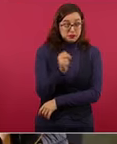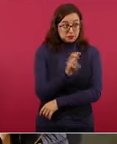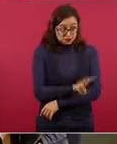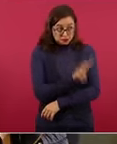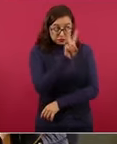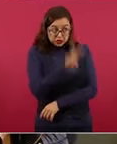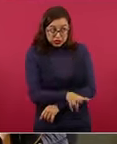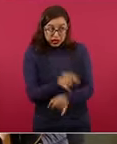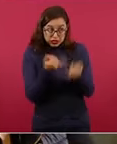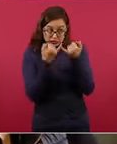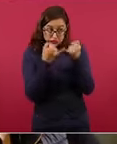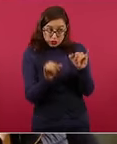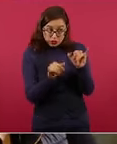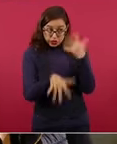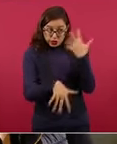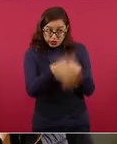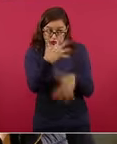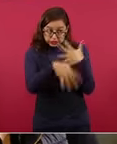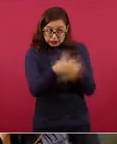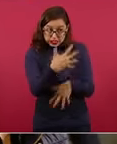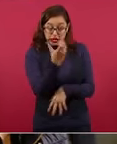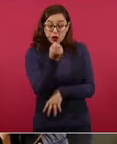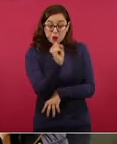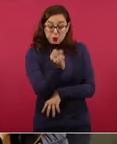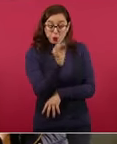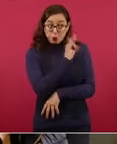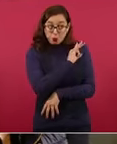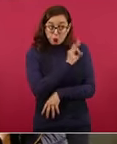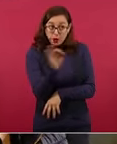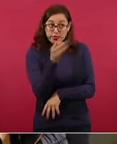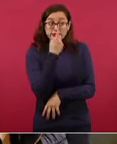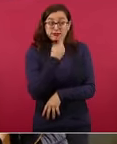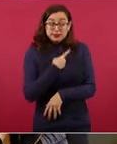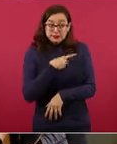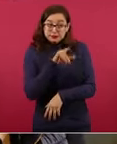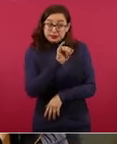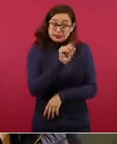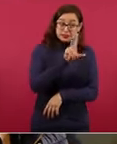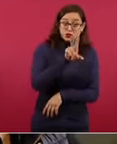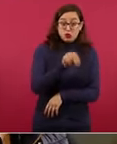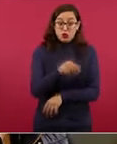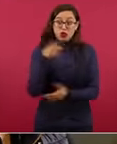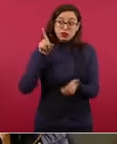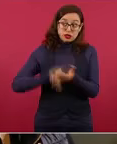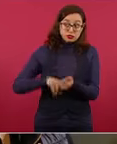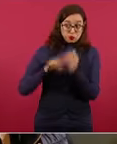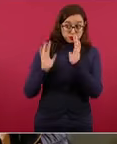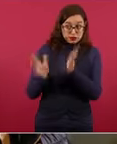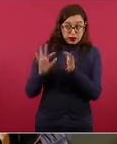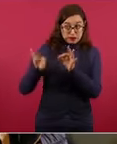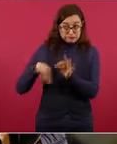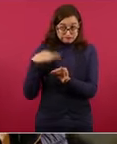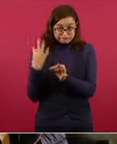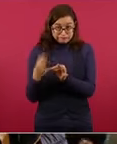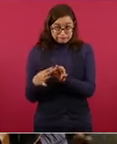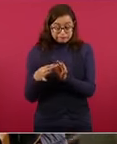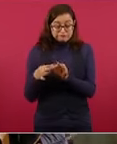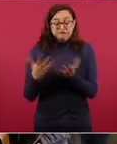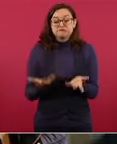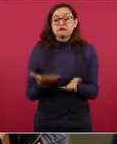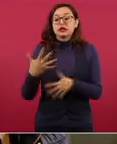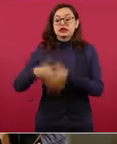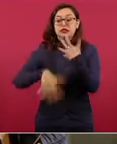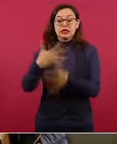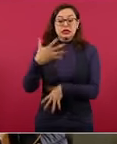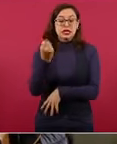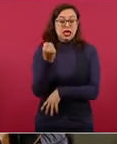en pie si va a ser el 15 de septiembre si nos pudieran dar avances de cómo va pues lo que hacía falta en el hospital y si a partir del 15 de septiembre